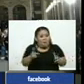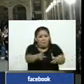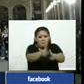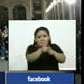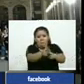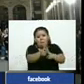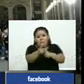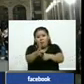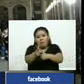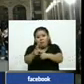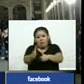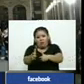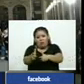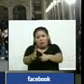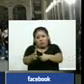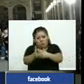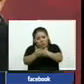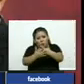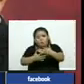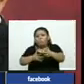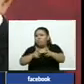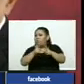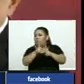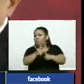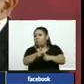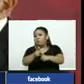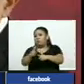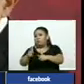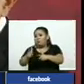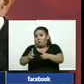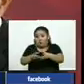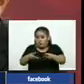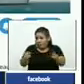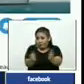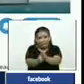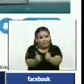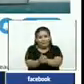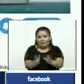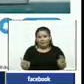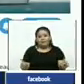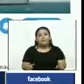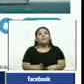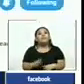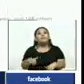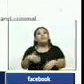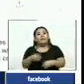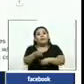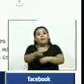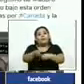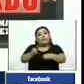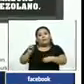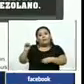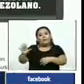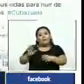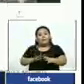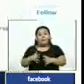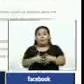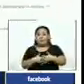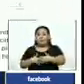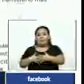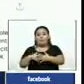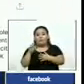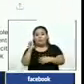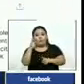fuerza a sangre y fuego se resuelva el problema. Desde el Departamento de Estado, el responsable de la